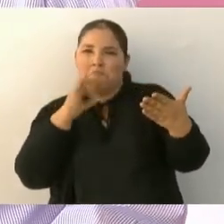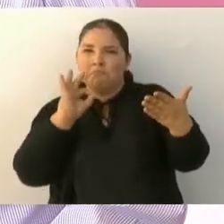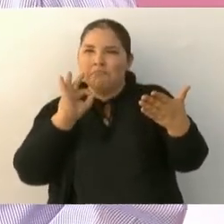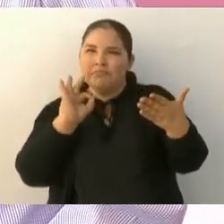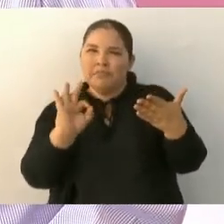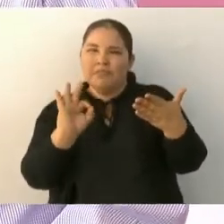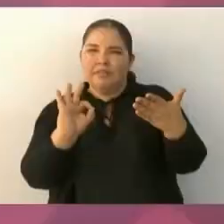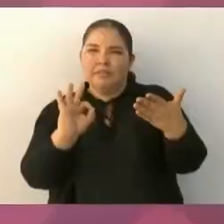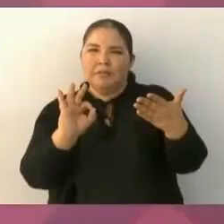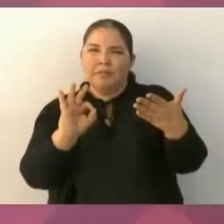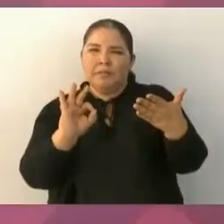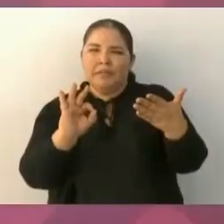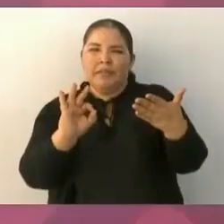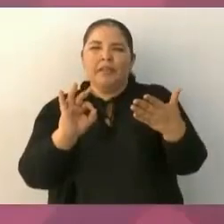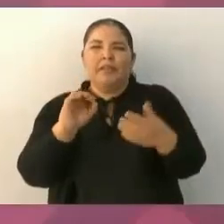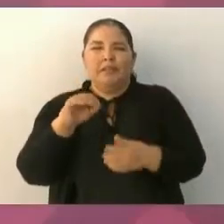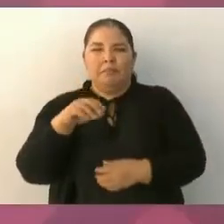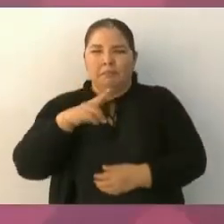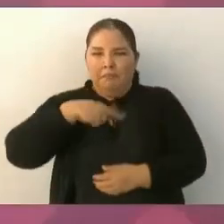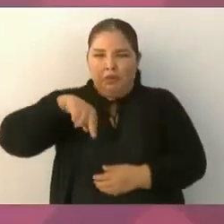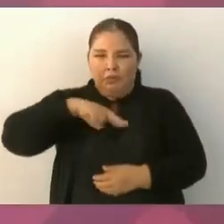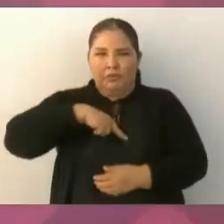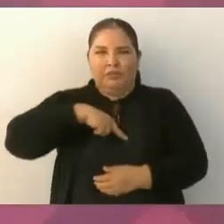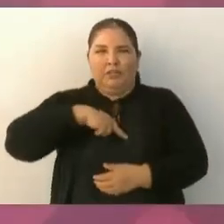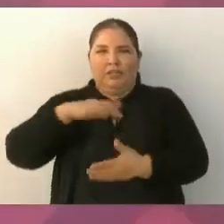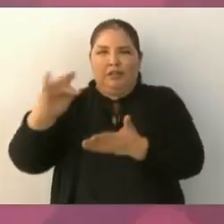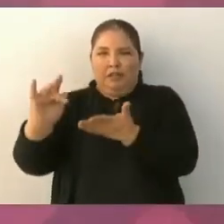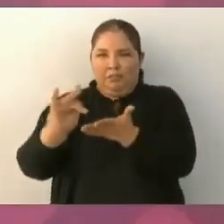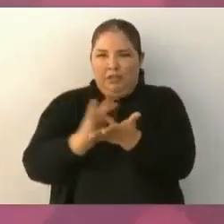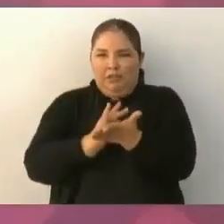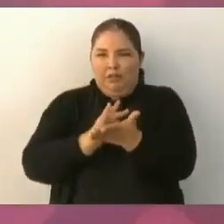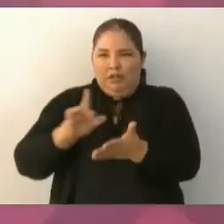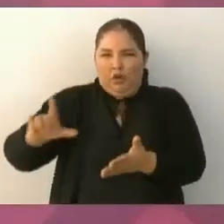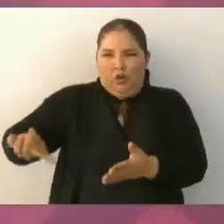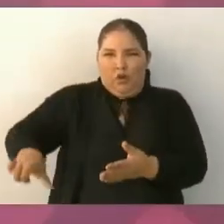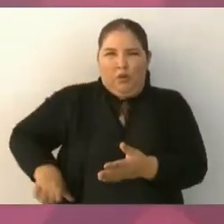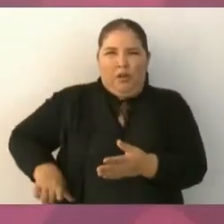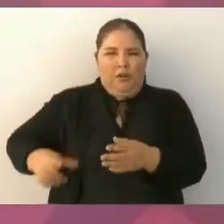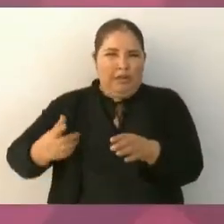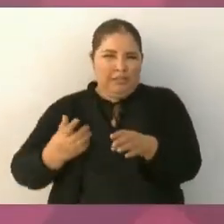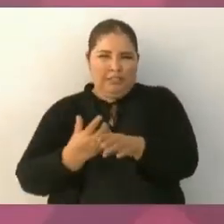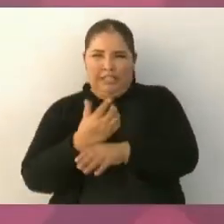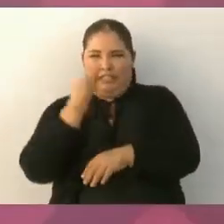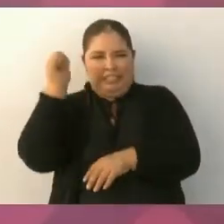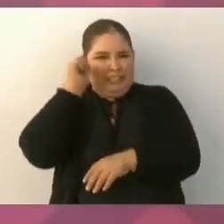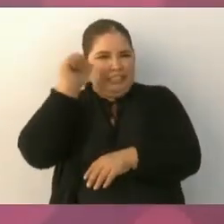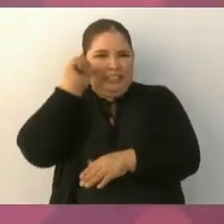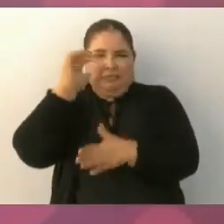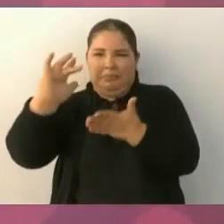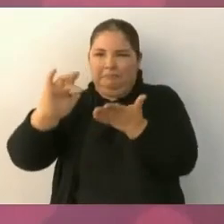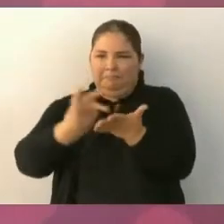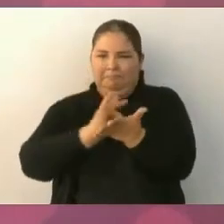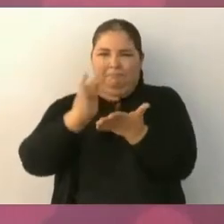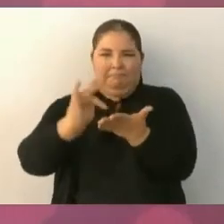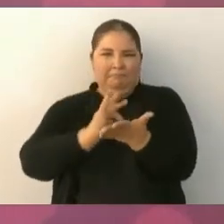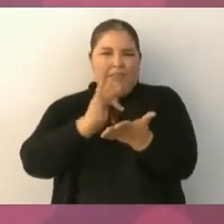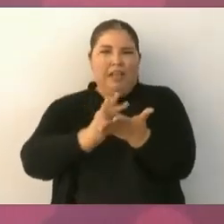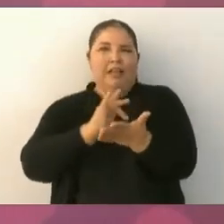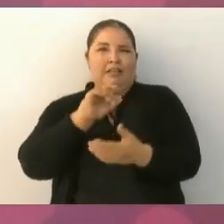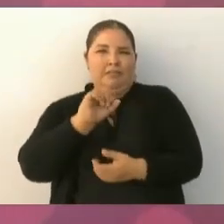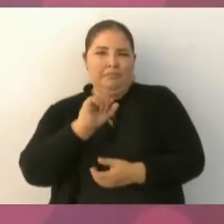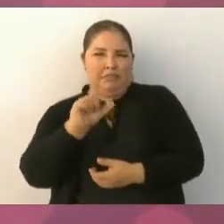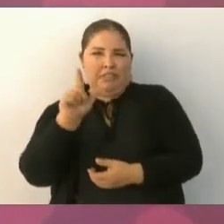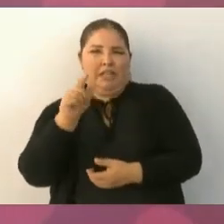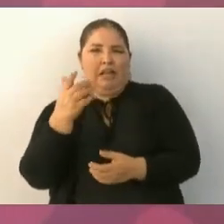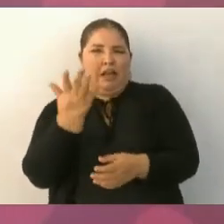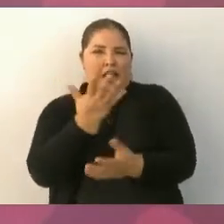fiscalizadores, y que para nosotros el apoyo del gobierno del Estado, que en todo momento estuvo a nuestro lado, en especial para atender